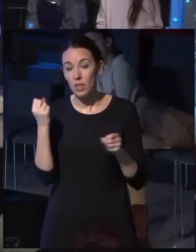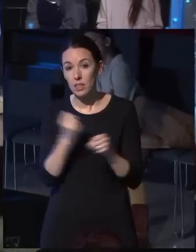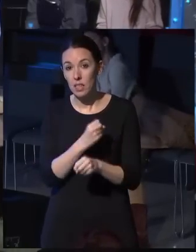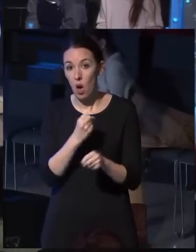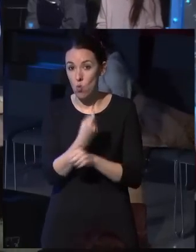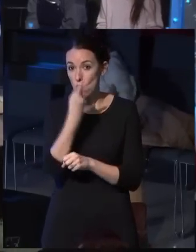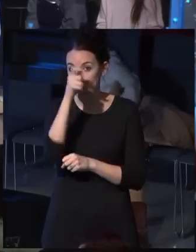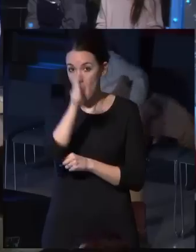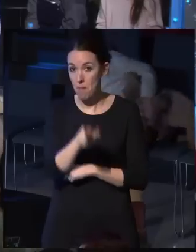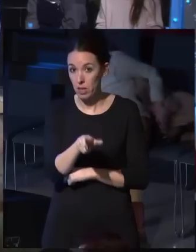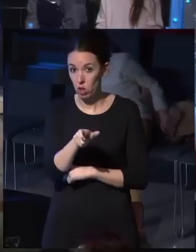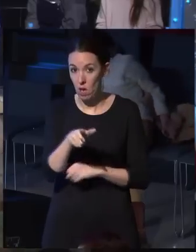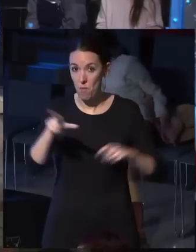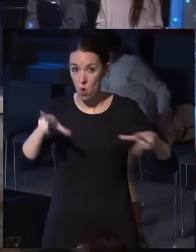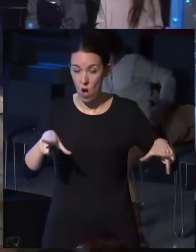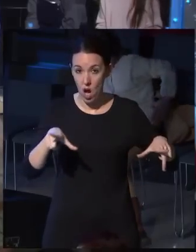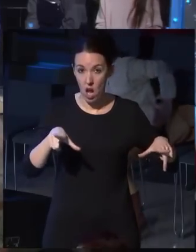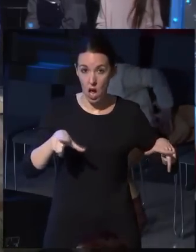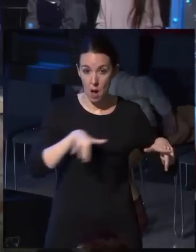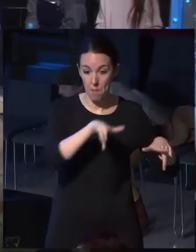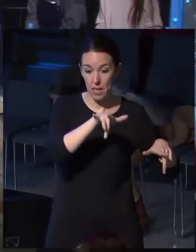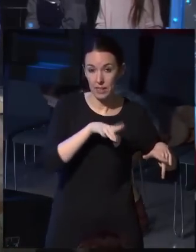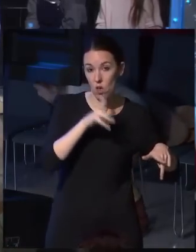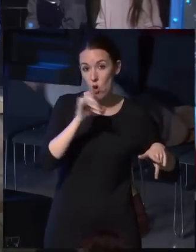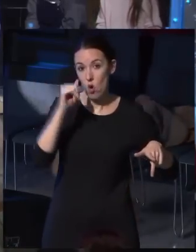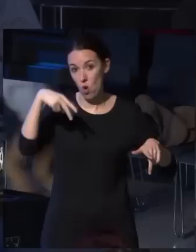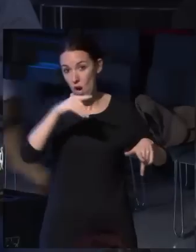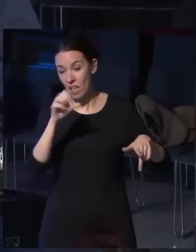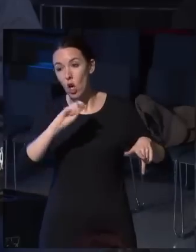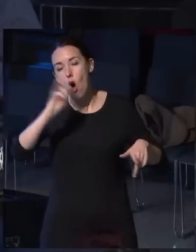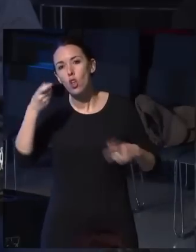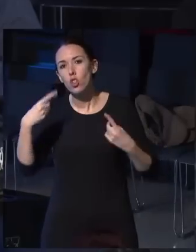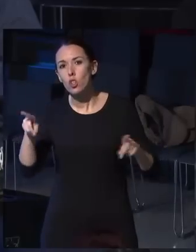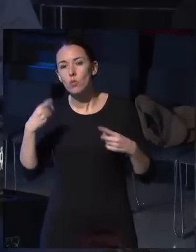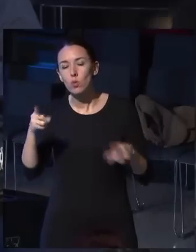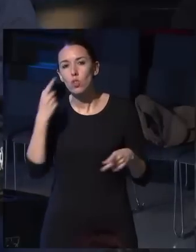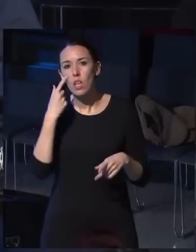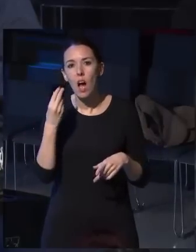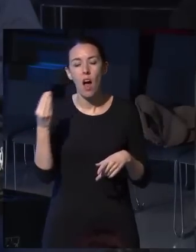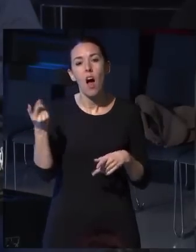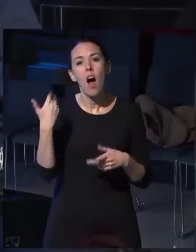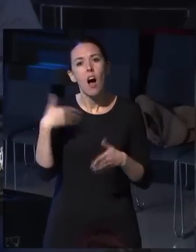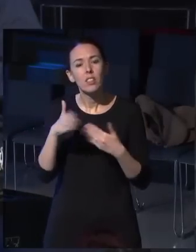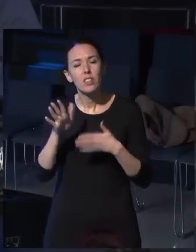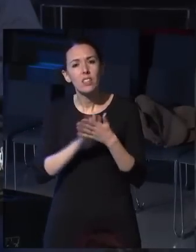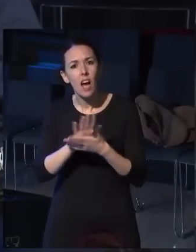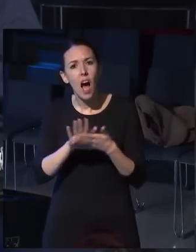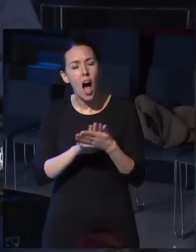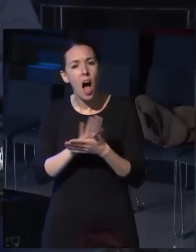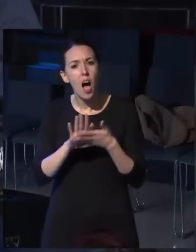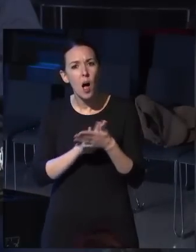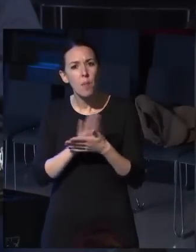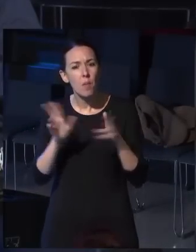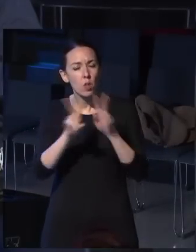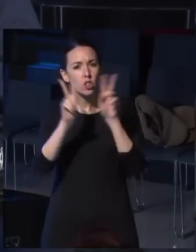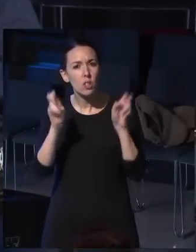dos personas que trabajaba desde la mesa, en este caso con Heinz, o con otros músicos. Hay una cosa que contaba Quincy Jones, que hablaba de su ejercicio en la producción, y él decía que